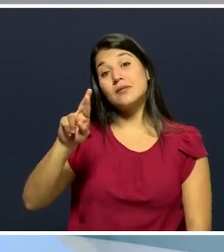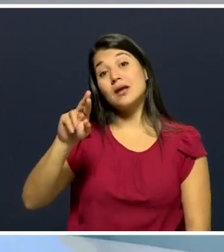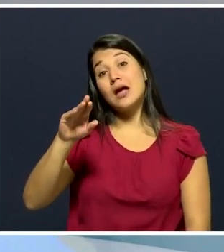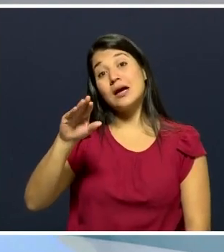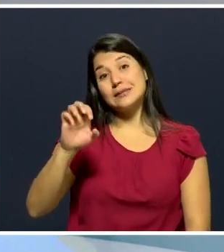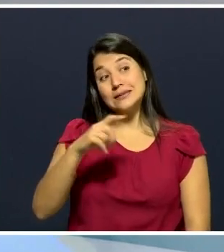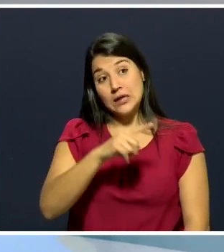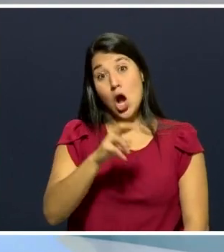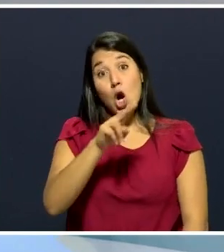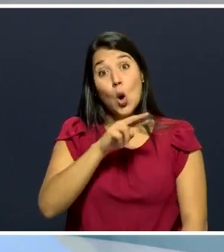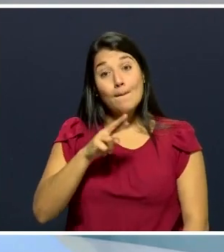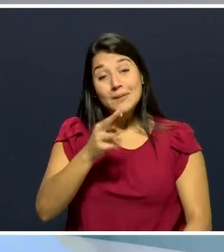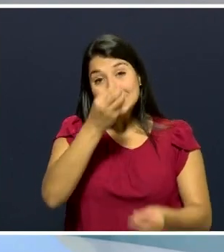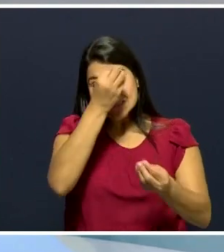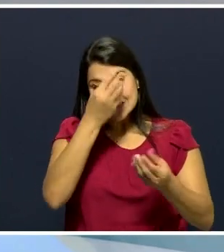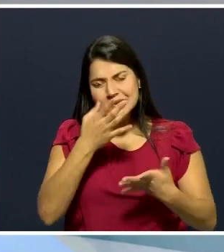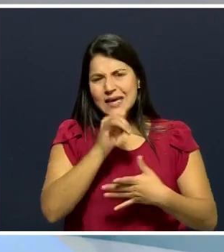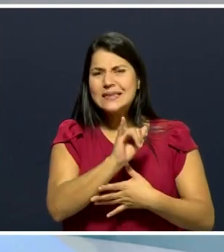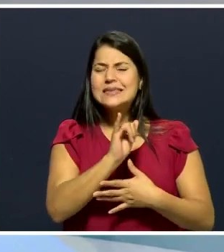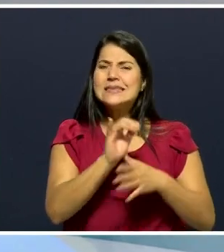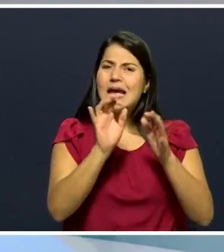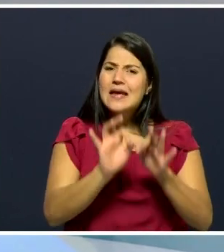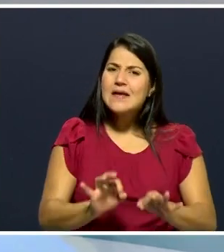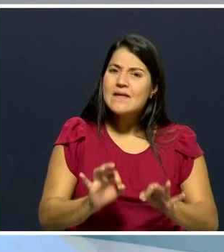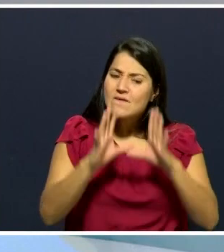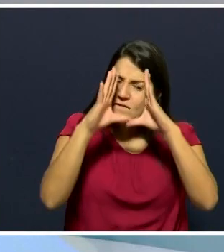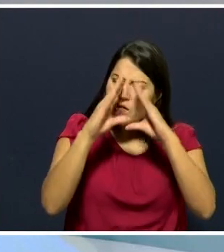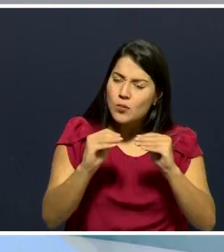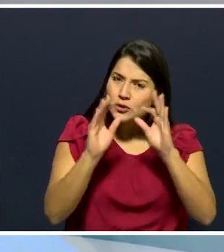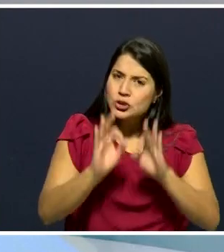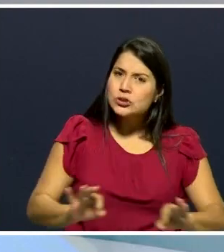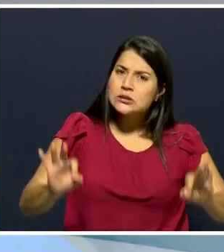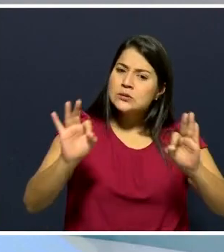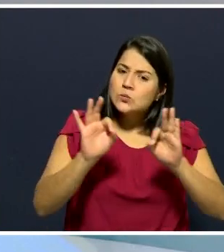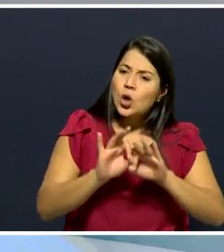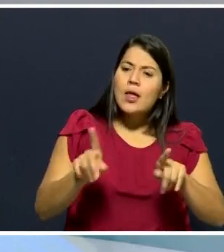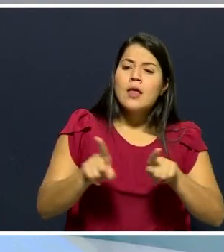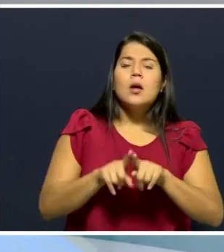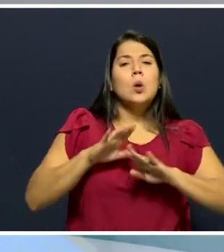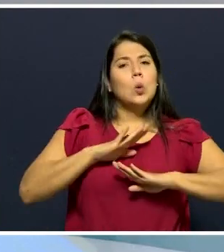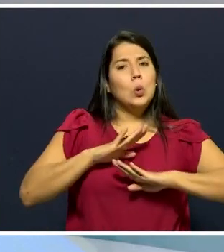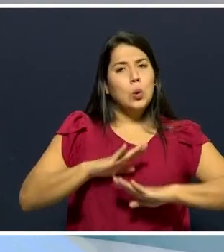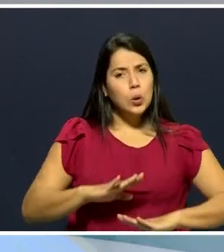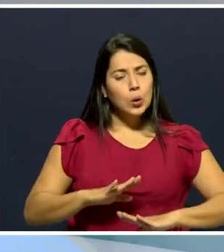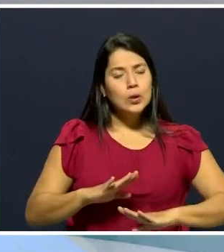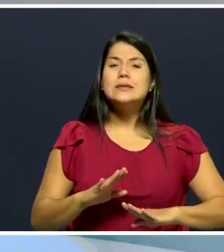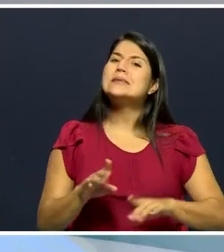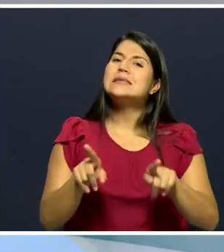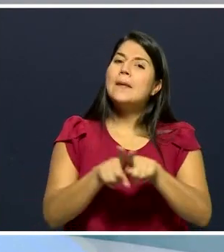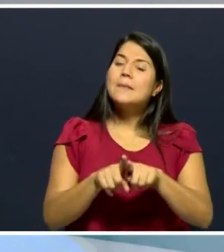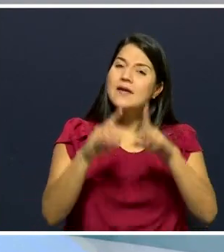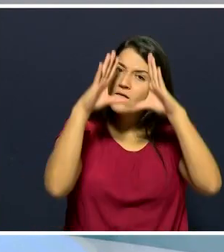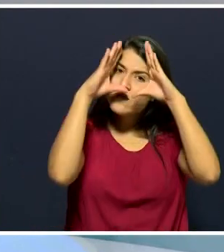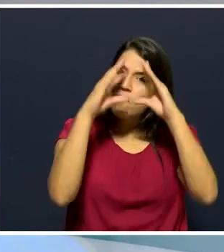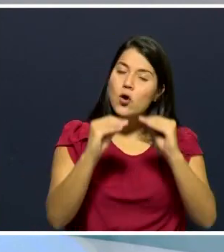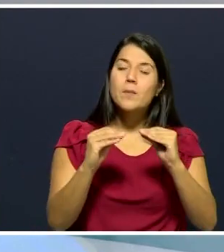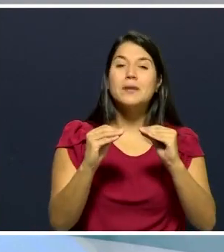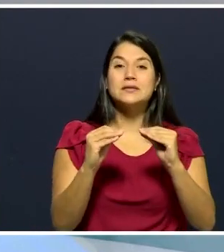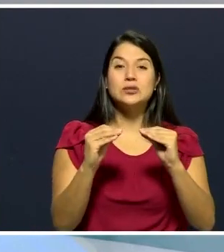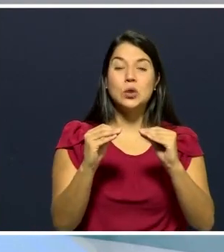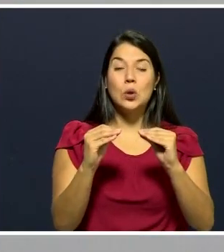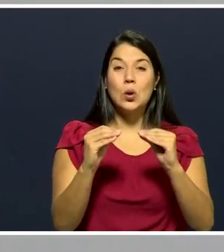que son datos que siguen siendo datos alentadores, tranquilizadores, datos que señalan, que